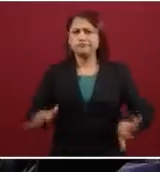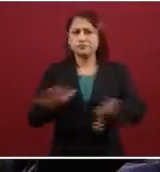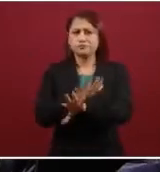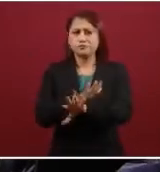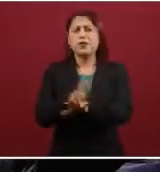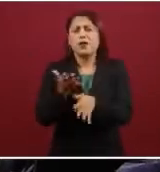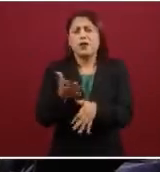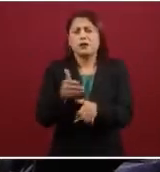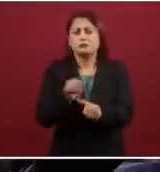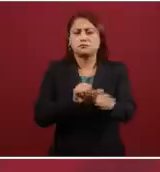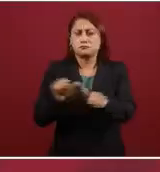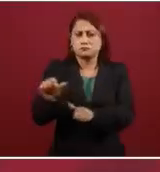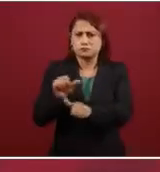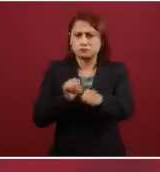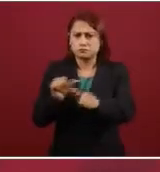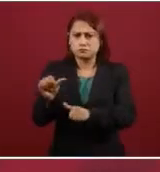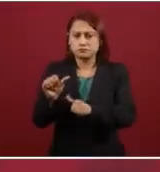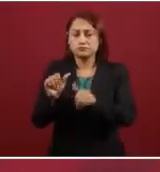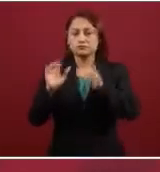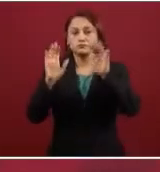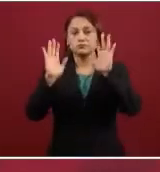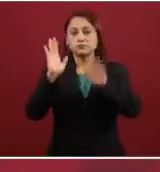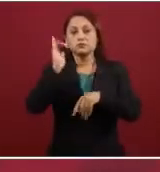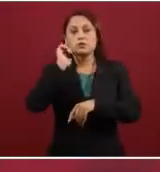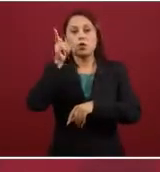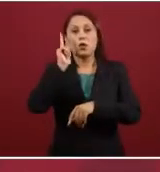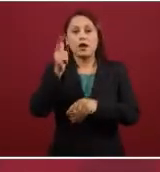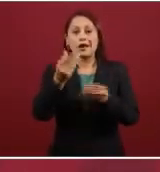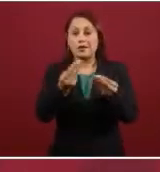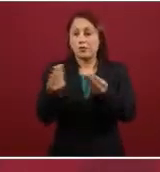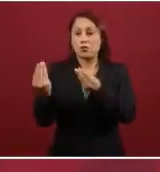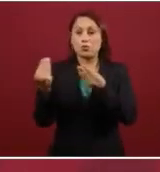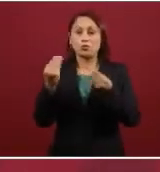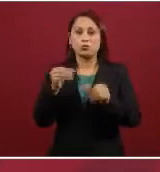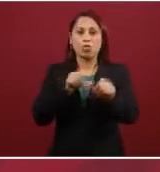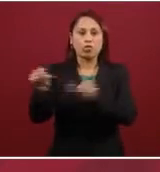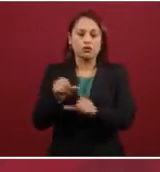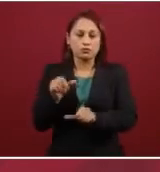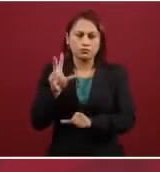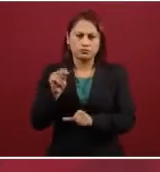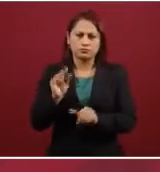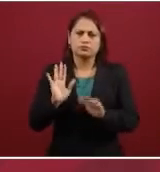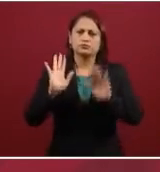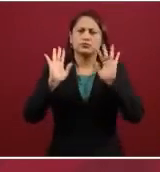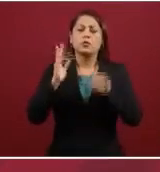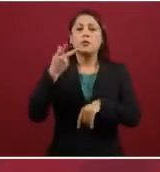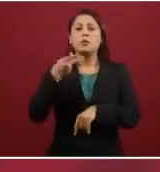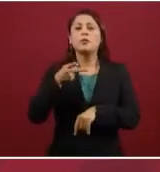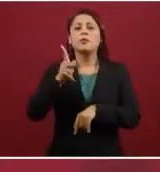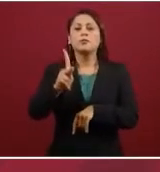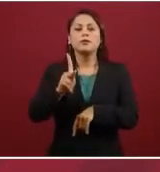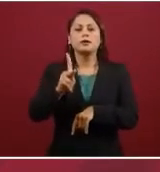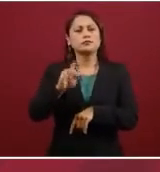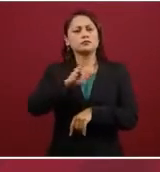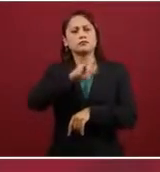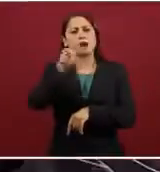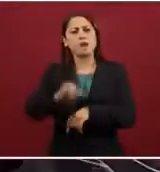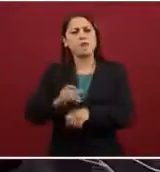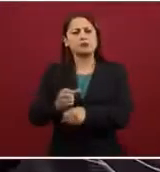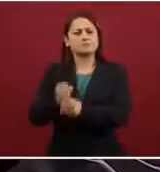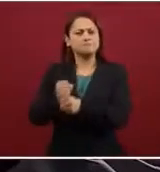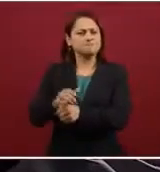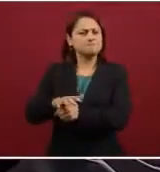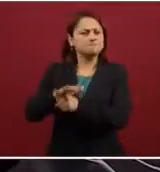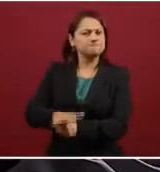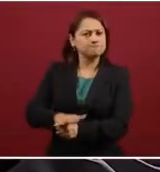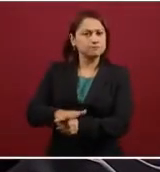pero tampoco va a ser camisa de fuerza. Una de las cosas que hoy comentaba en la mañana es que cuando